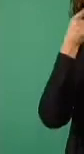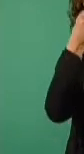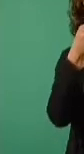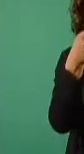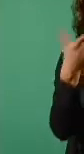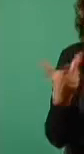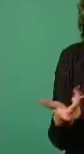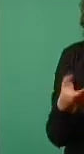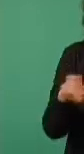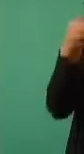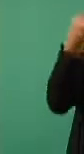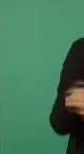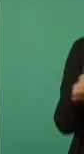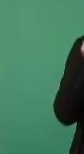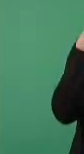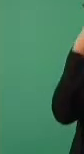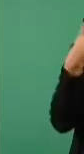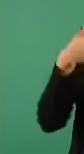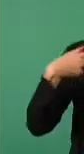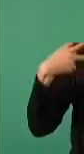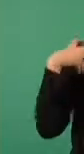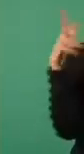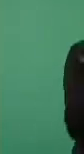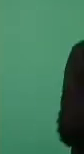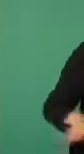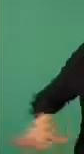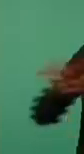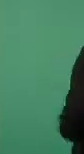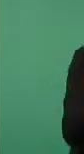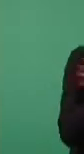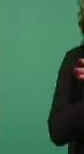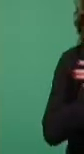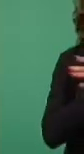tengan amor al pueblo, para seguir